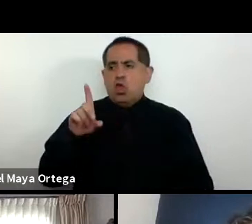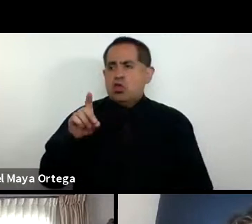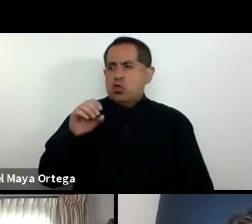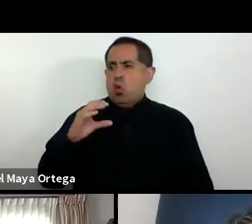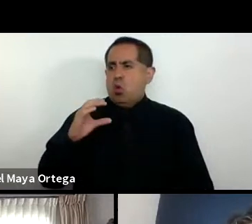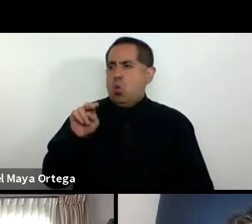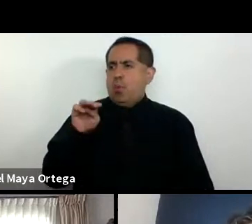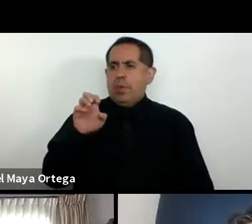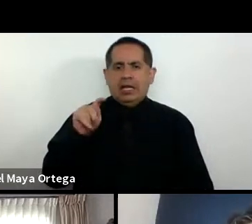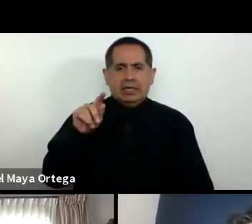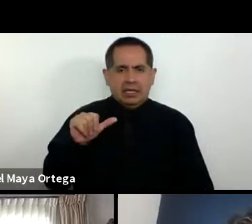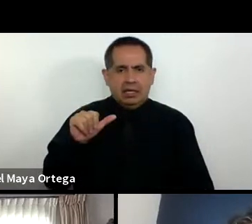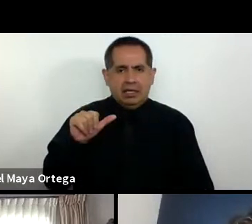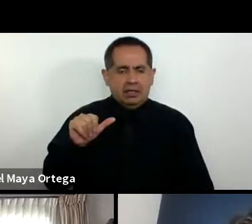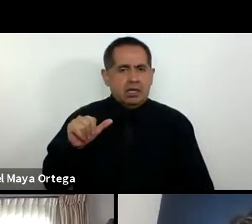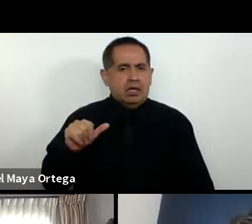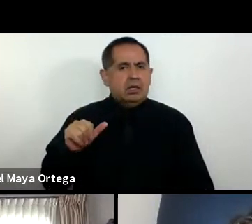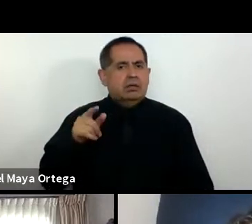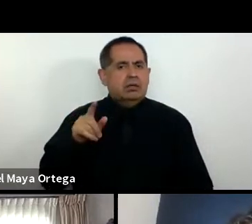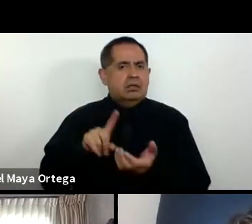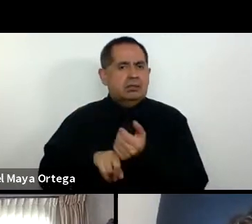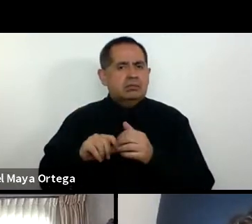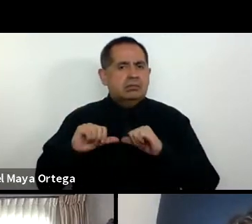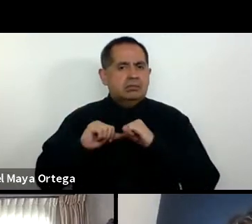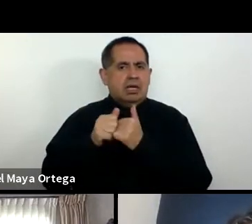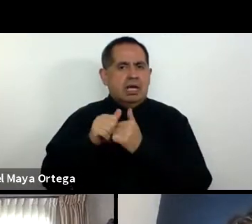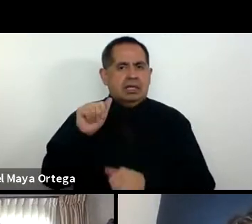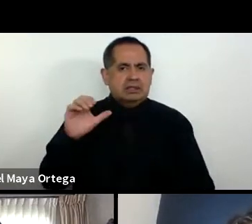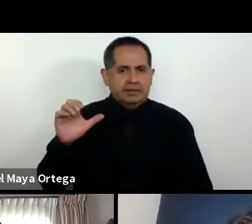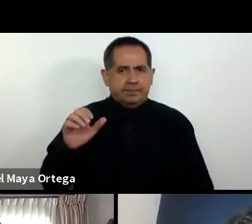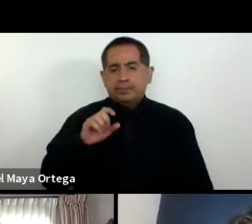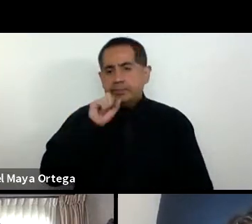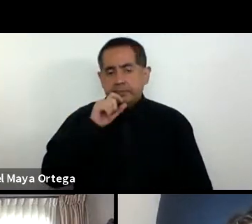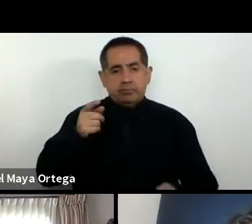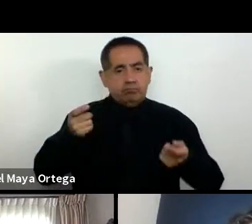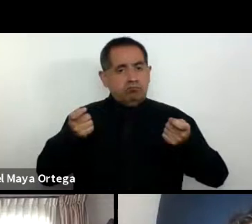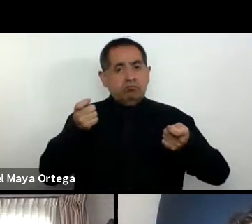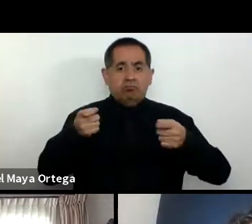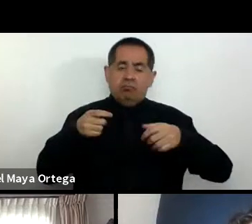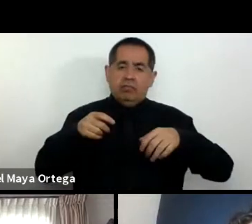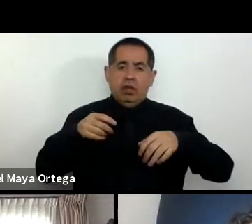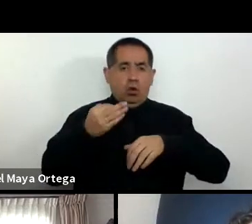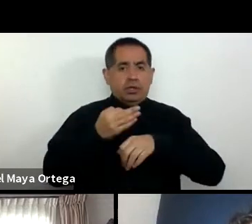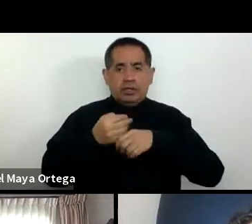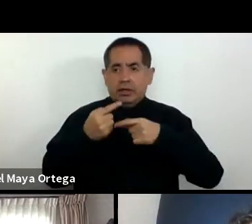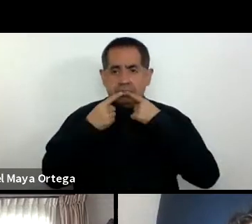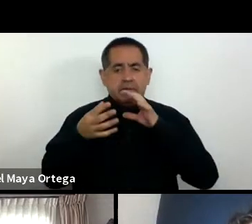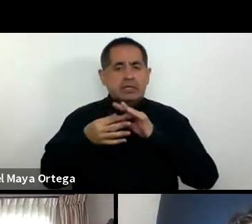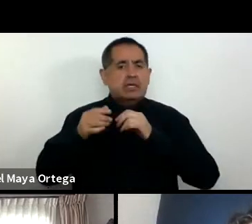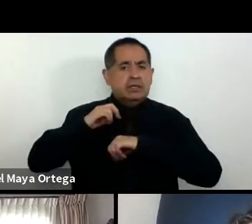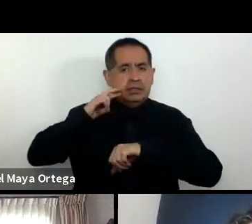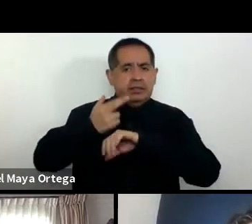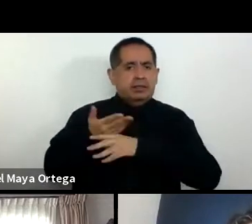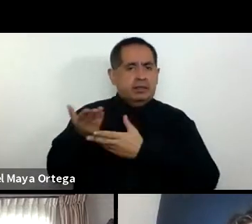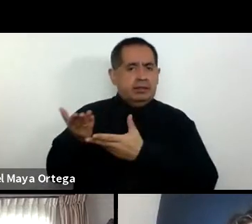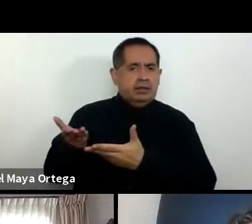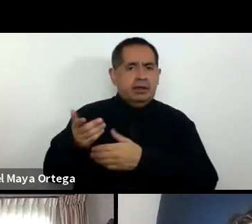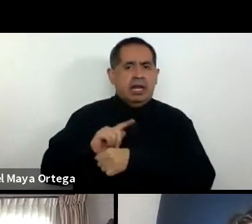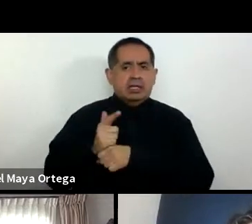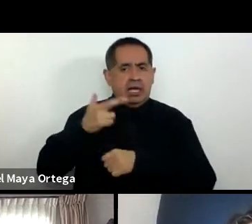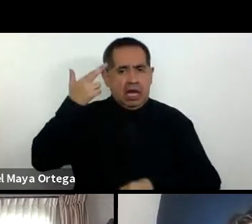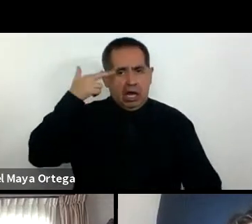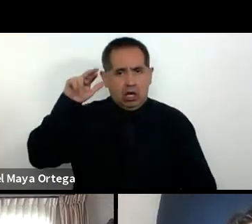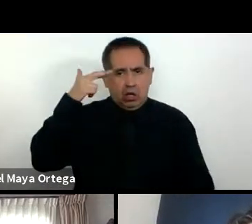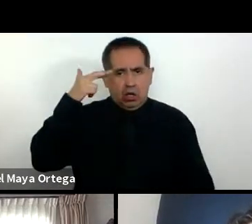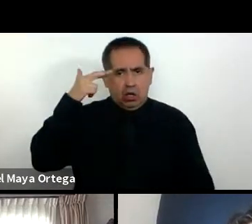Social, Asociación Civil. De igual manera, para moderar los trabajos de esta mesa, nos acompaña la licenciada Ruth Francisca